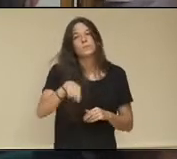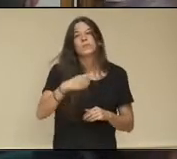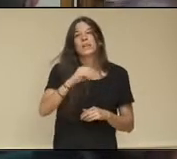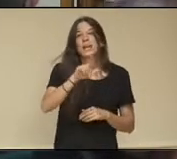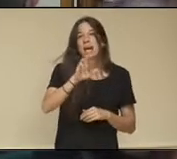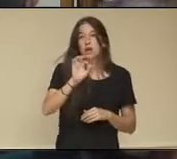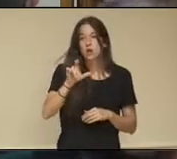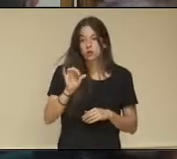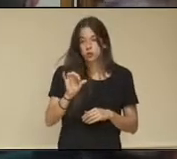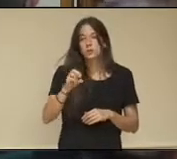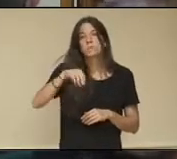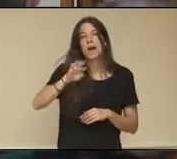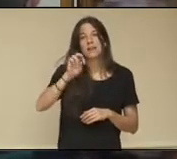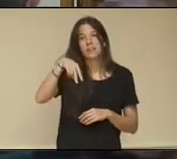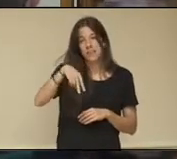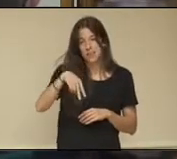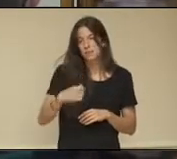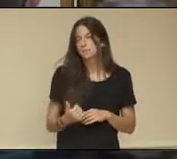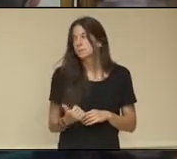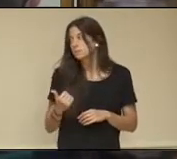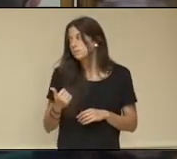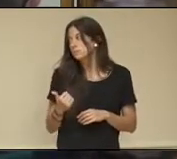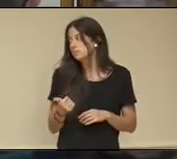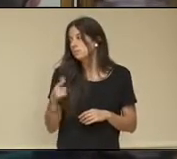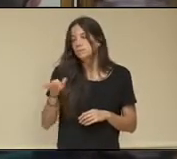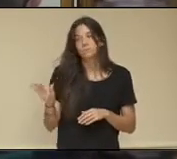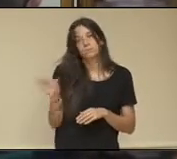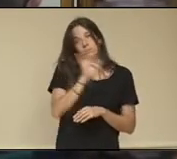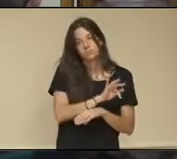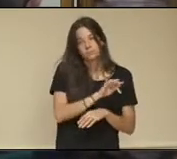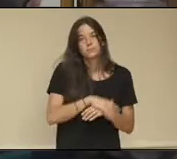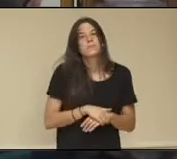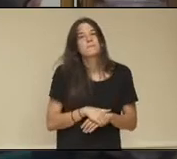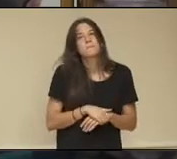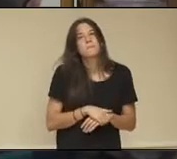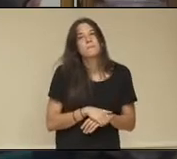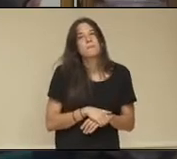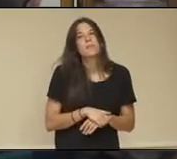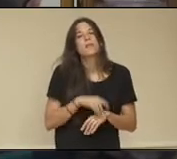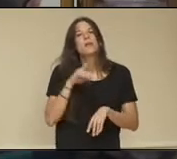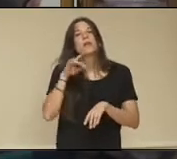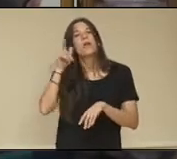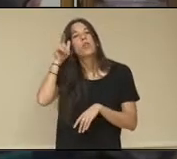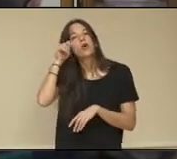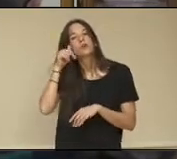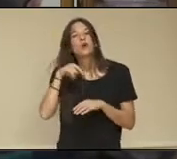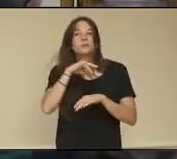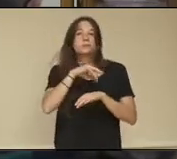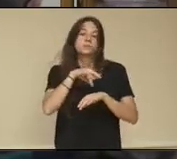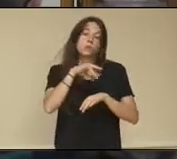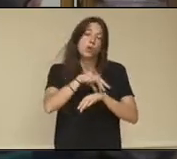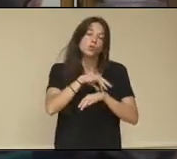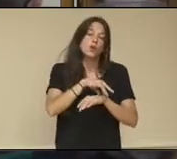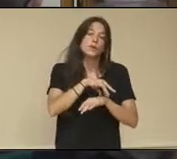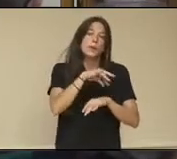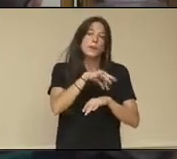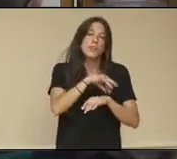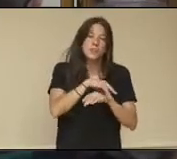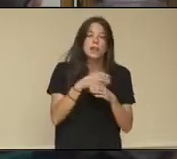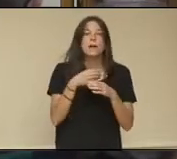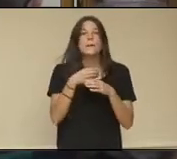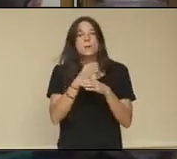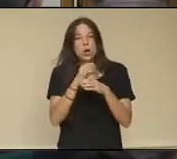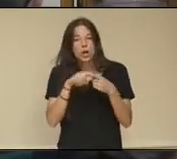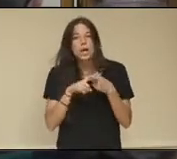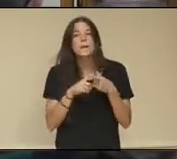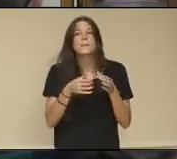Martín, que está en el extremo, doctor en Medicina y Biología, él es catedrático de Microbiología, Medicina